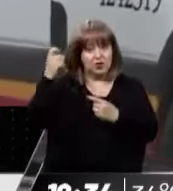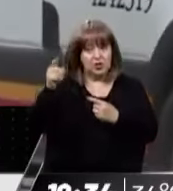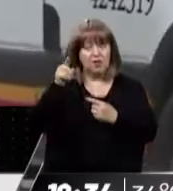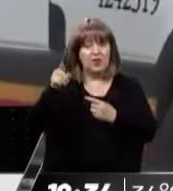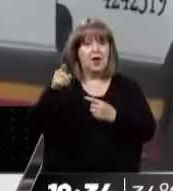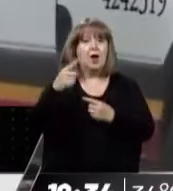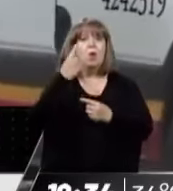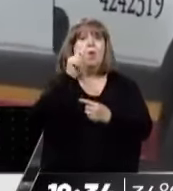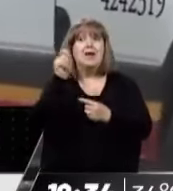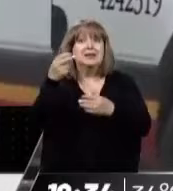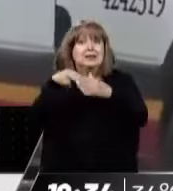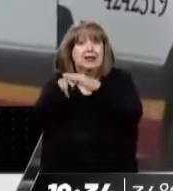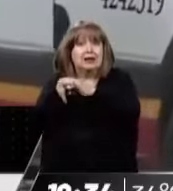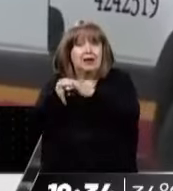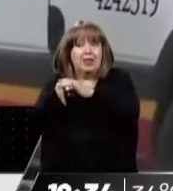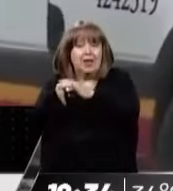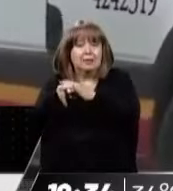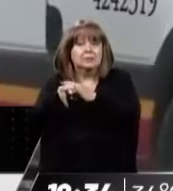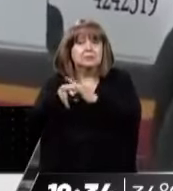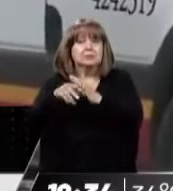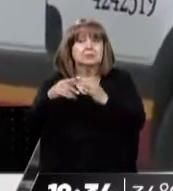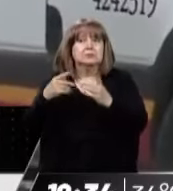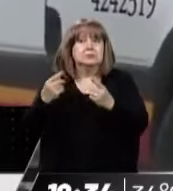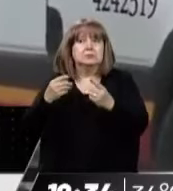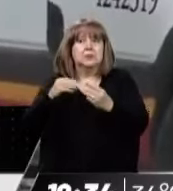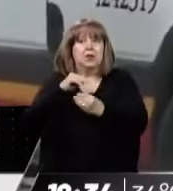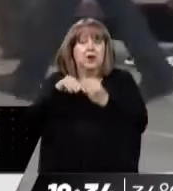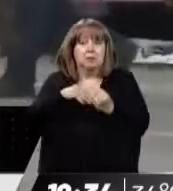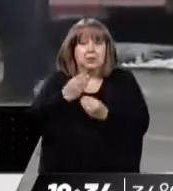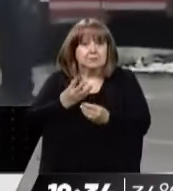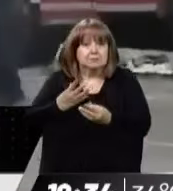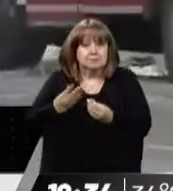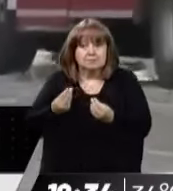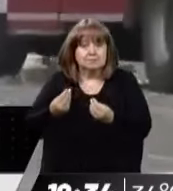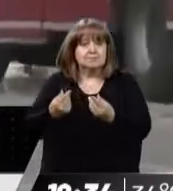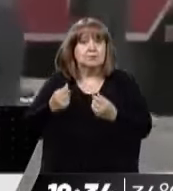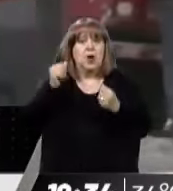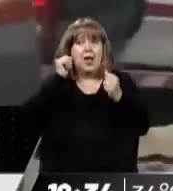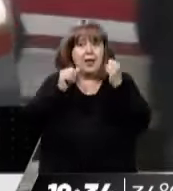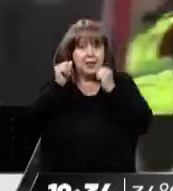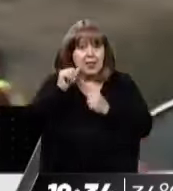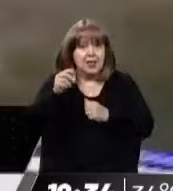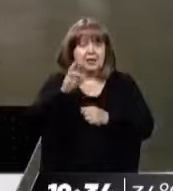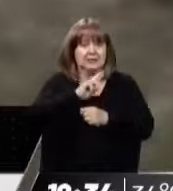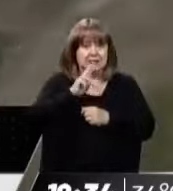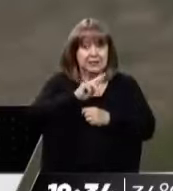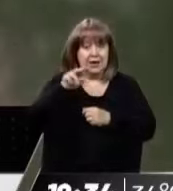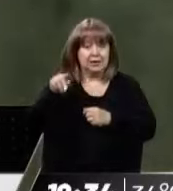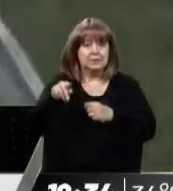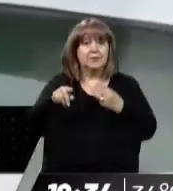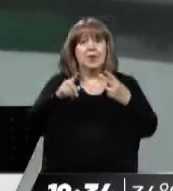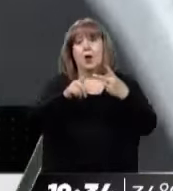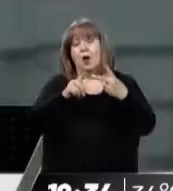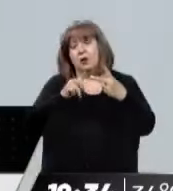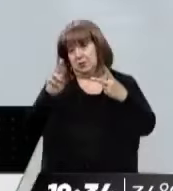pasó días Muy angustiantes sobre toda la no por las heridas de gravedad que el